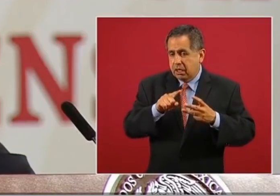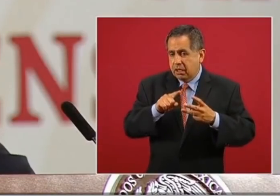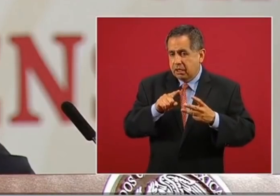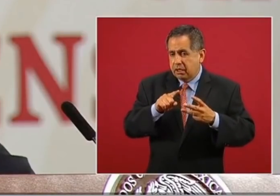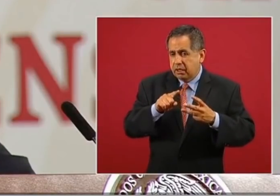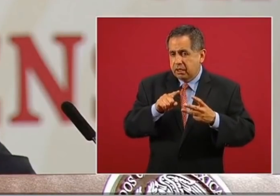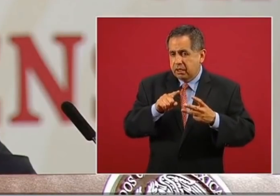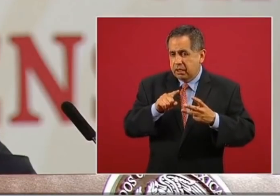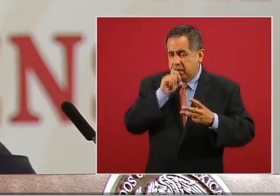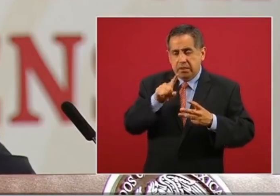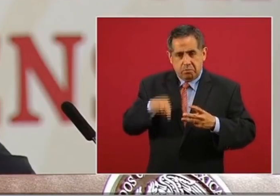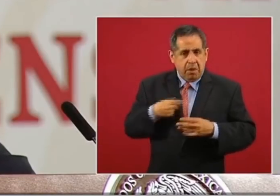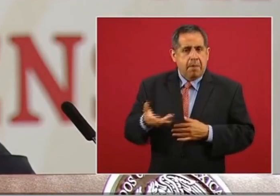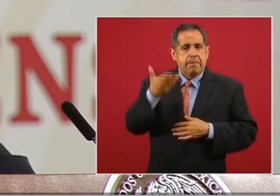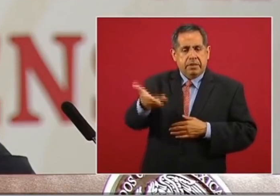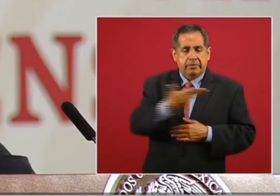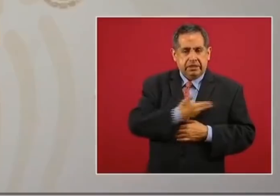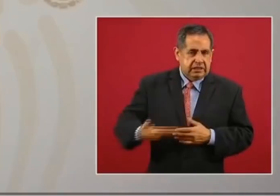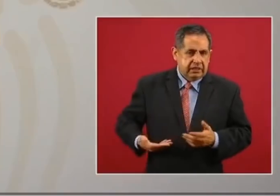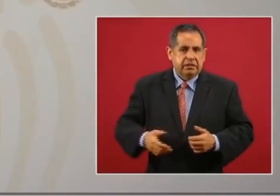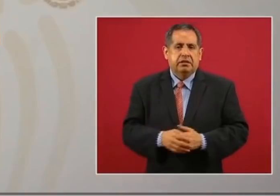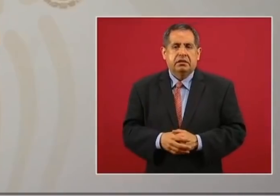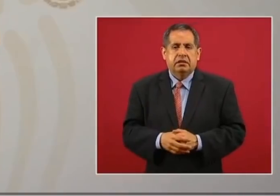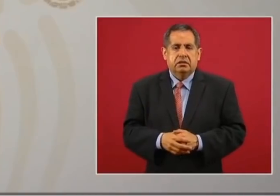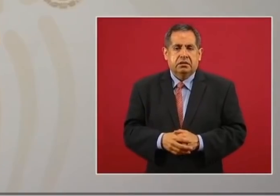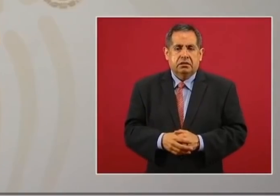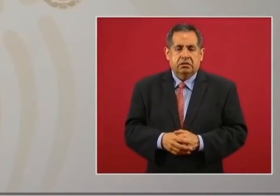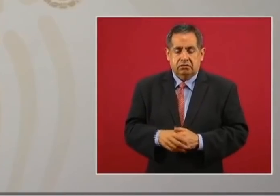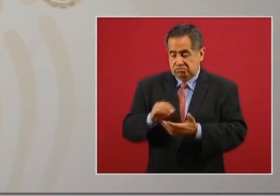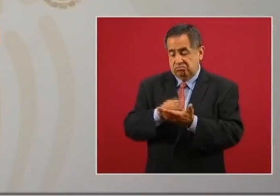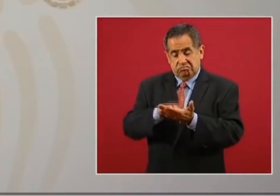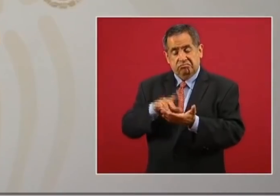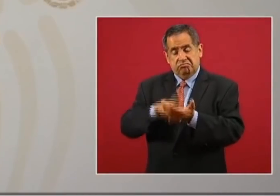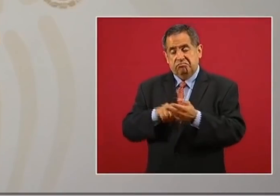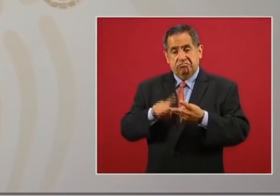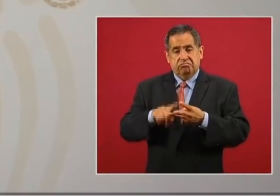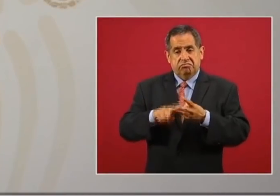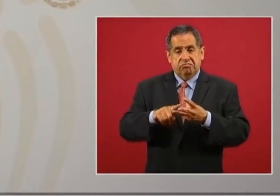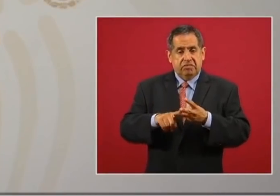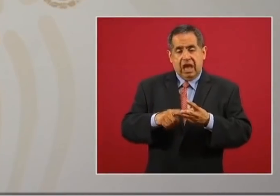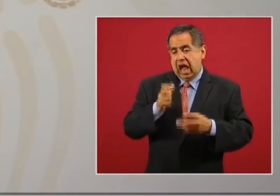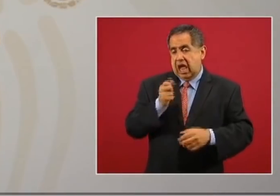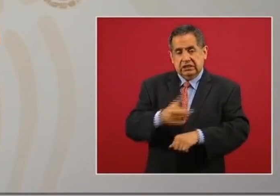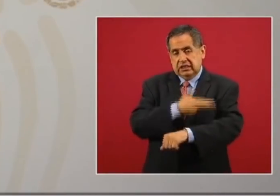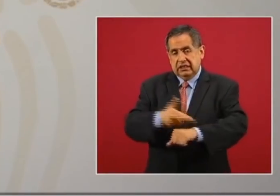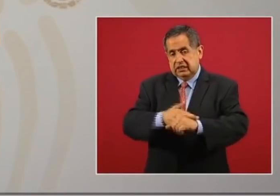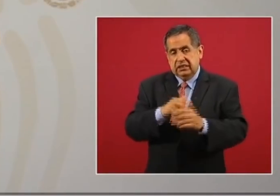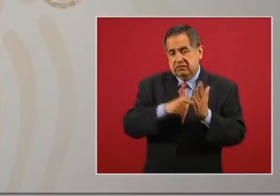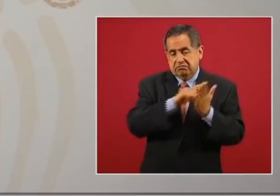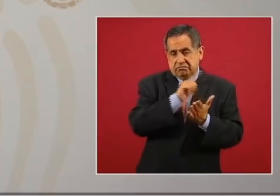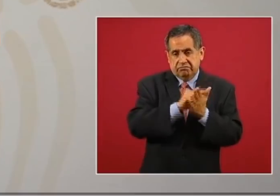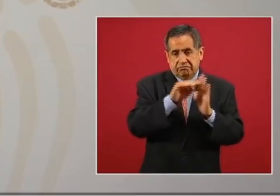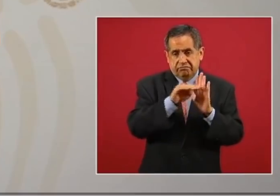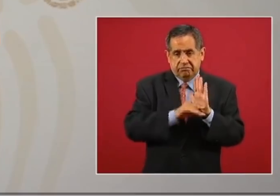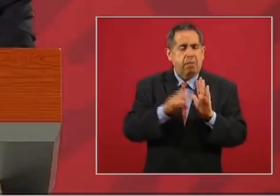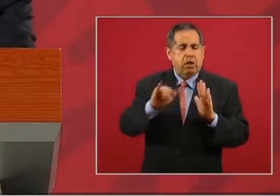lo va a solicitar el presidente, como lo establece el procedimiento legal. Pues